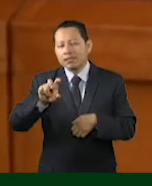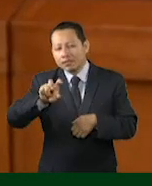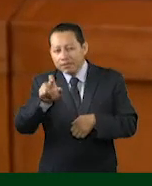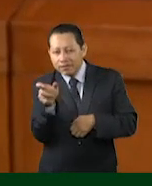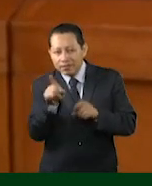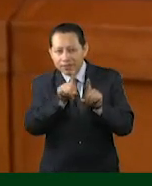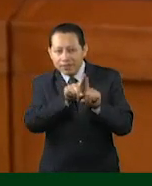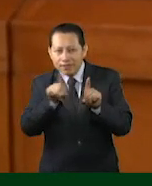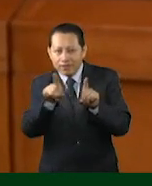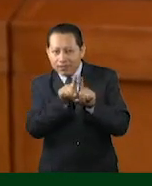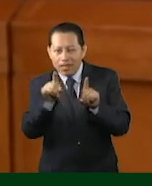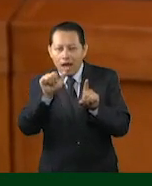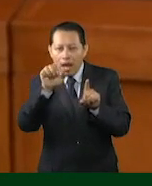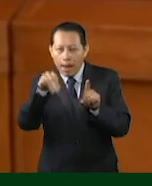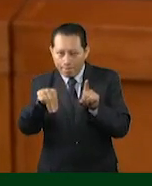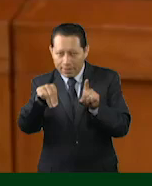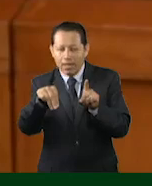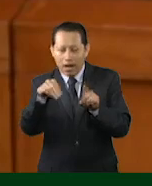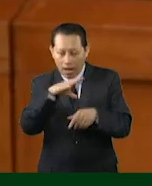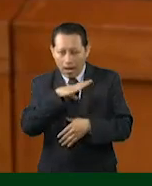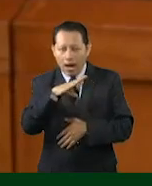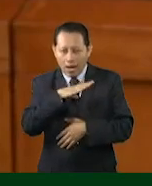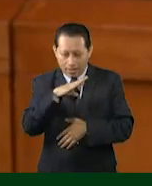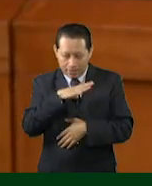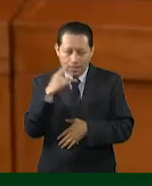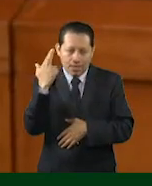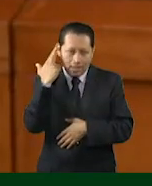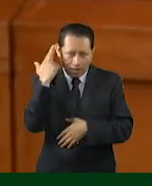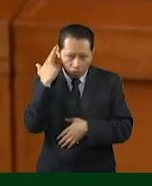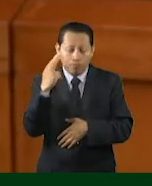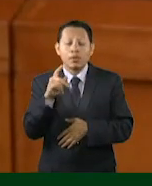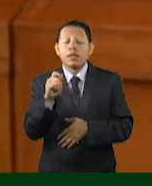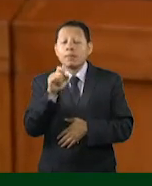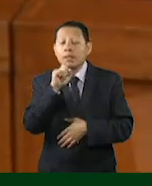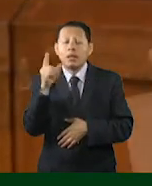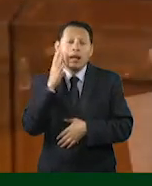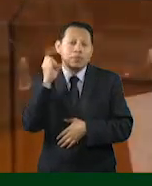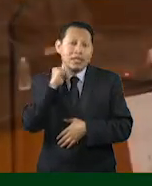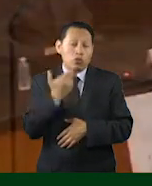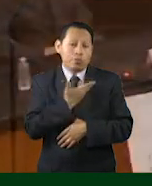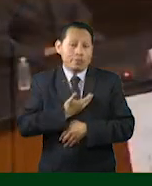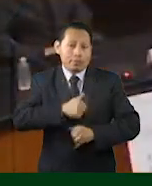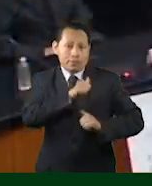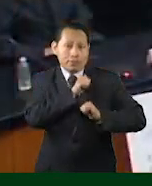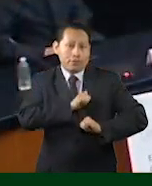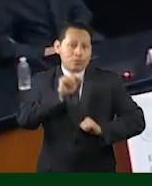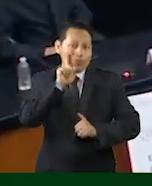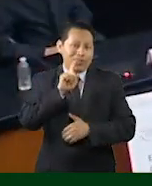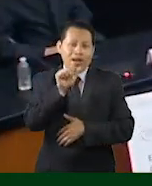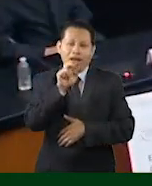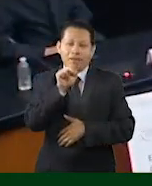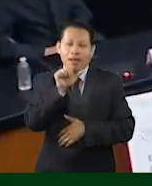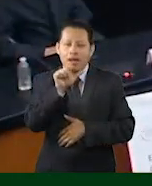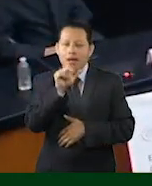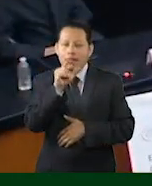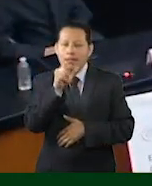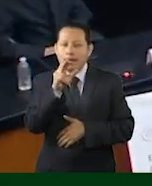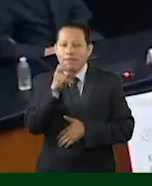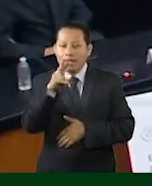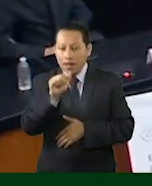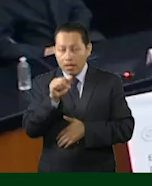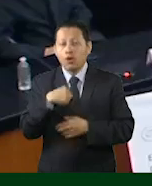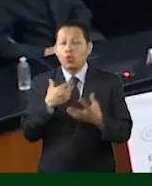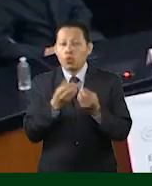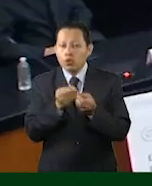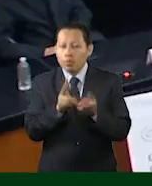radio. Transmitiremos en amplitud modulada. La presidenta de la mesa directiva del Senado de la República, Nalila Rivera, pues platicó con nosotros